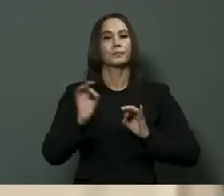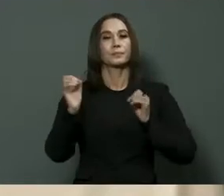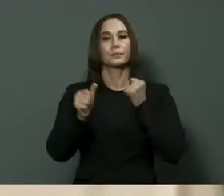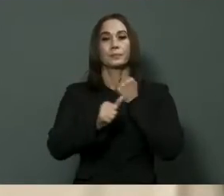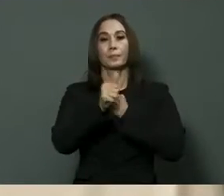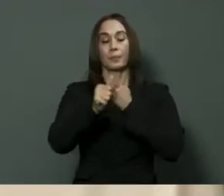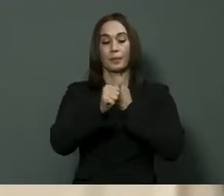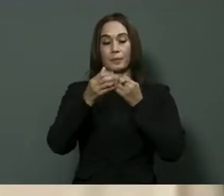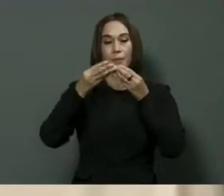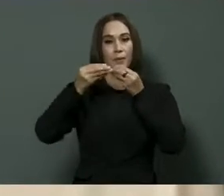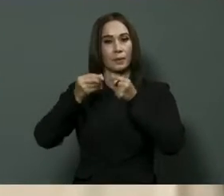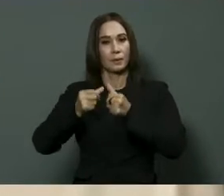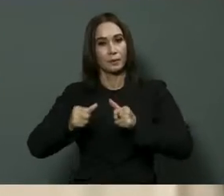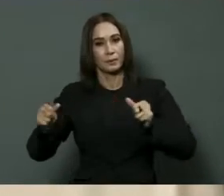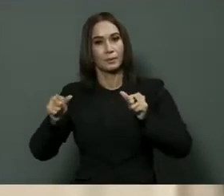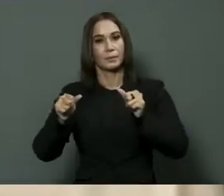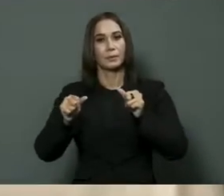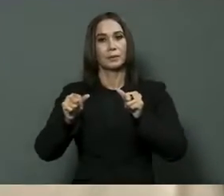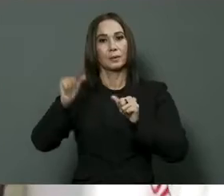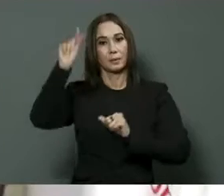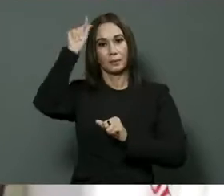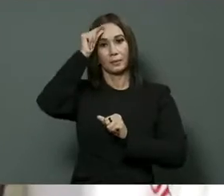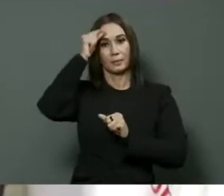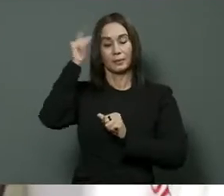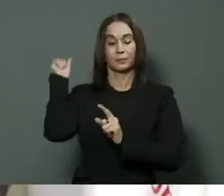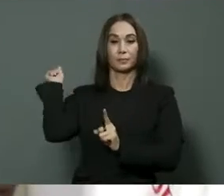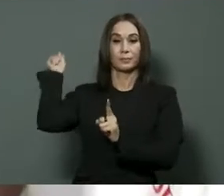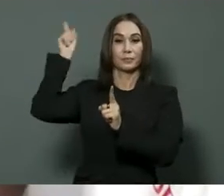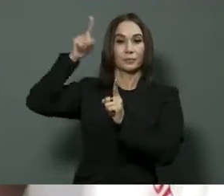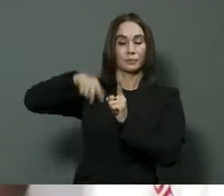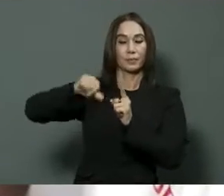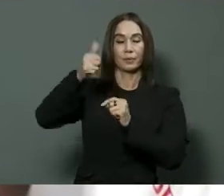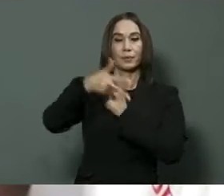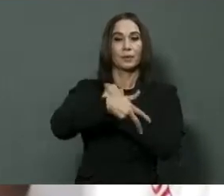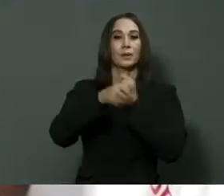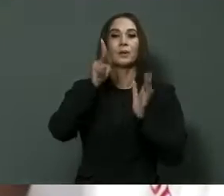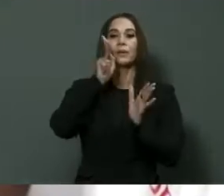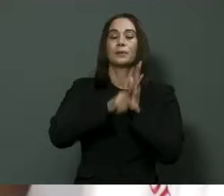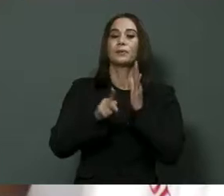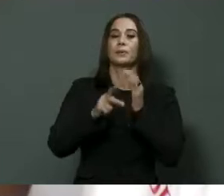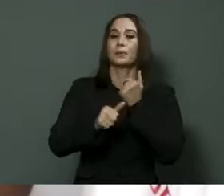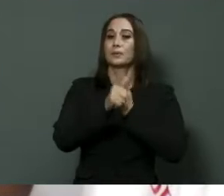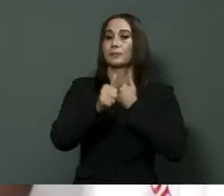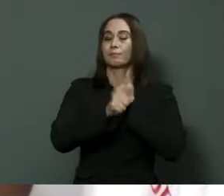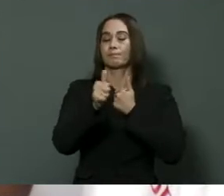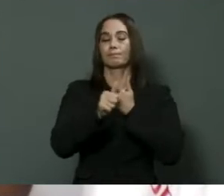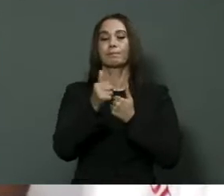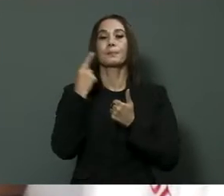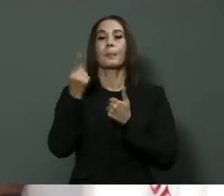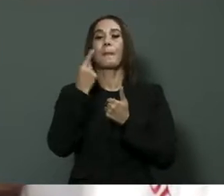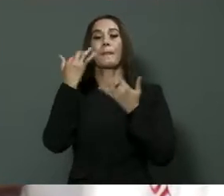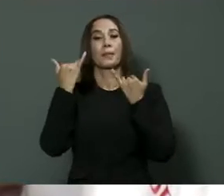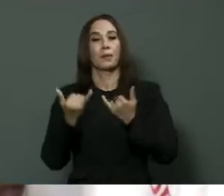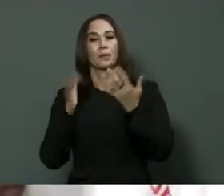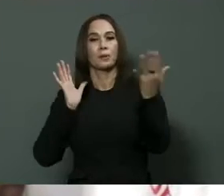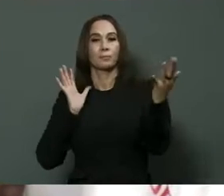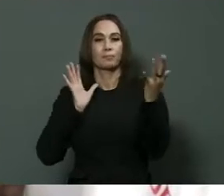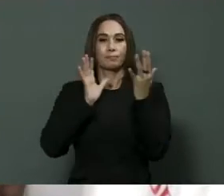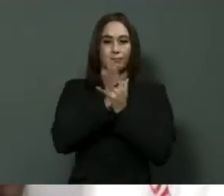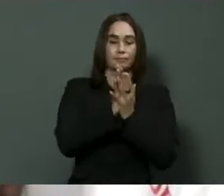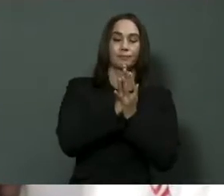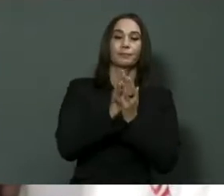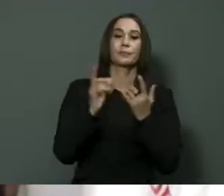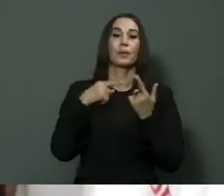dificultades presentadas y heredadas de la delincuencia que se está combatiendo